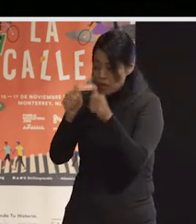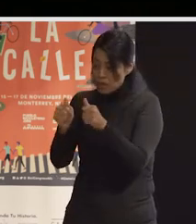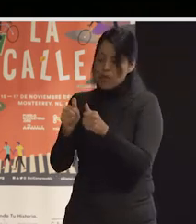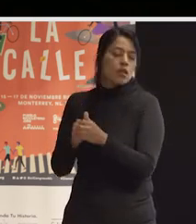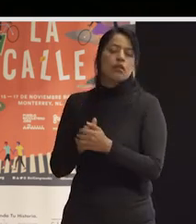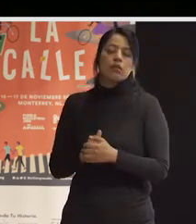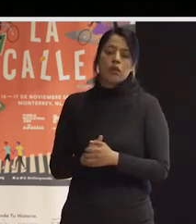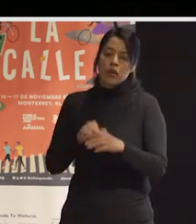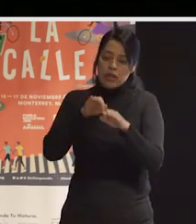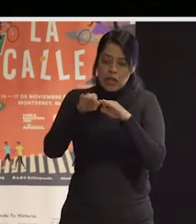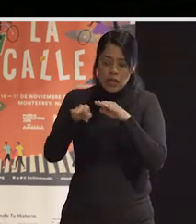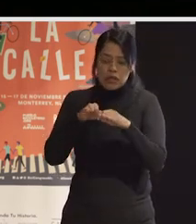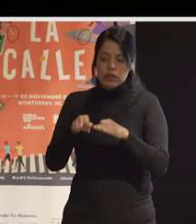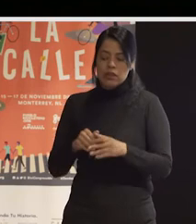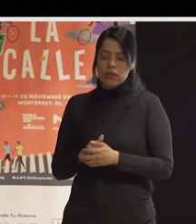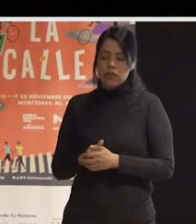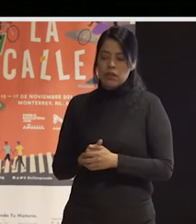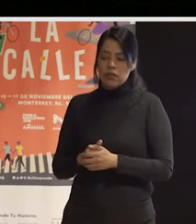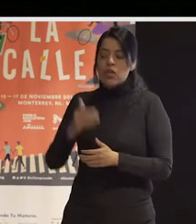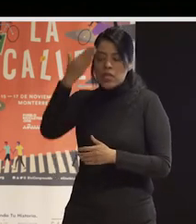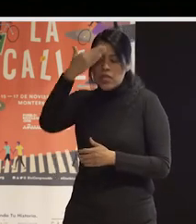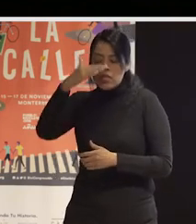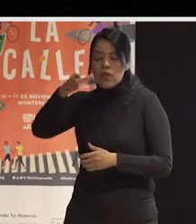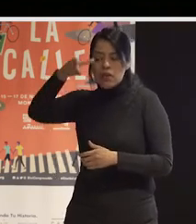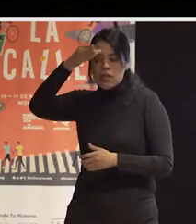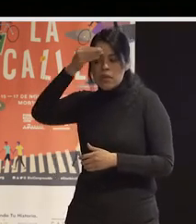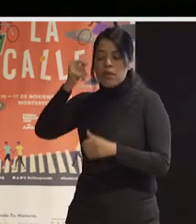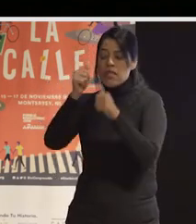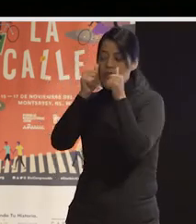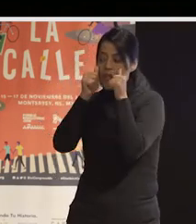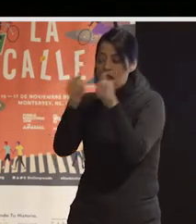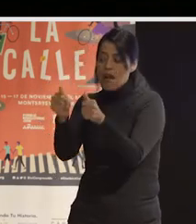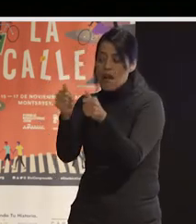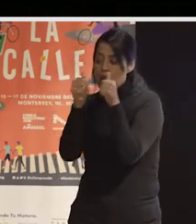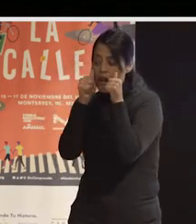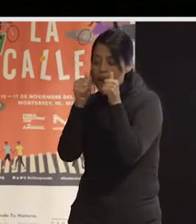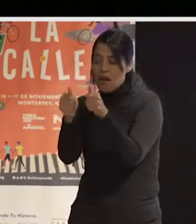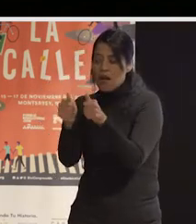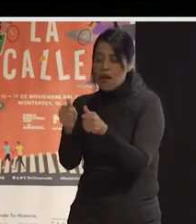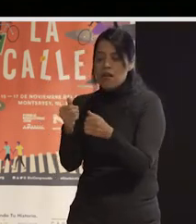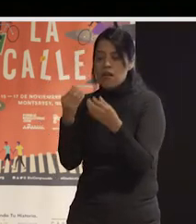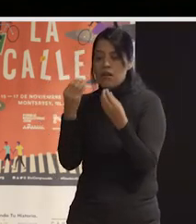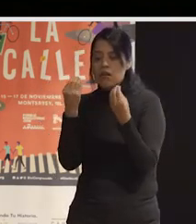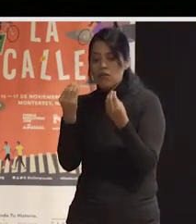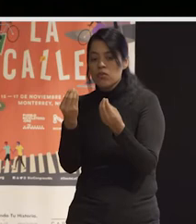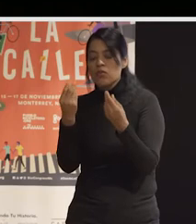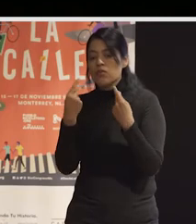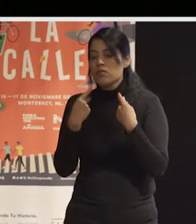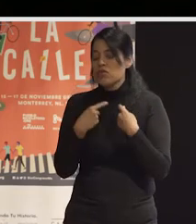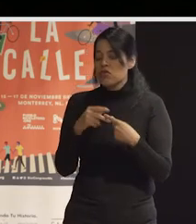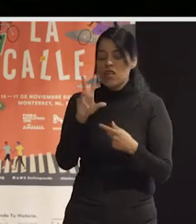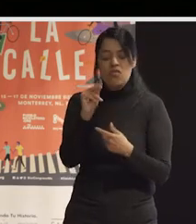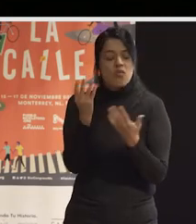solamente el trabajo de saber y aprender escuchar atentamente es algo que muchos de nosotros no